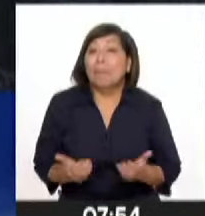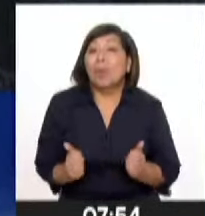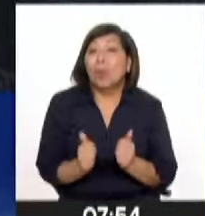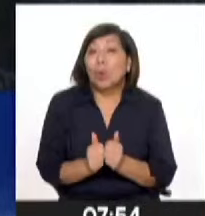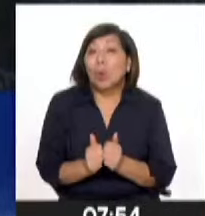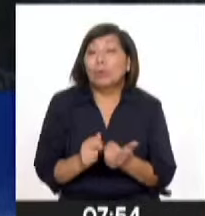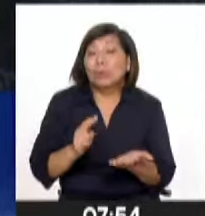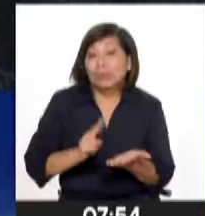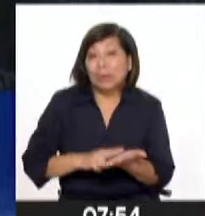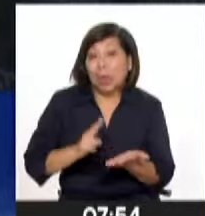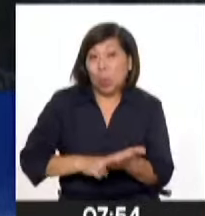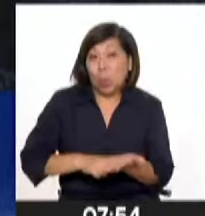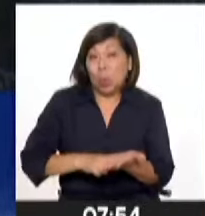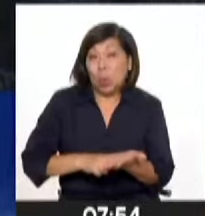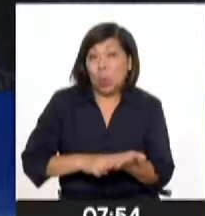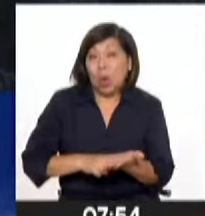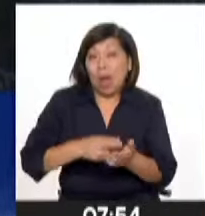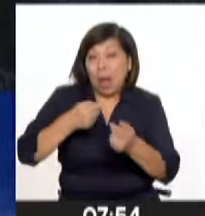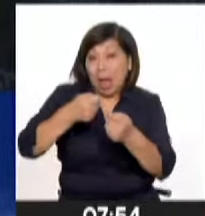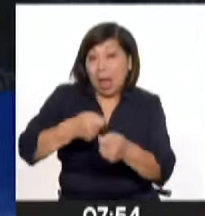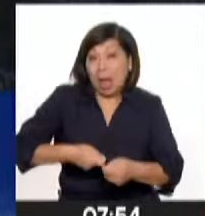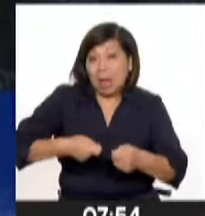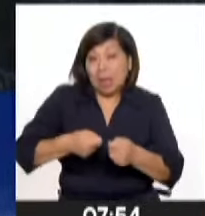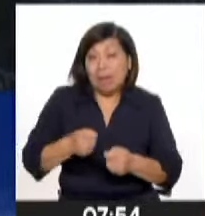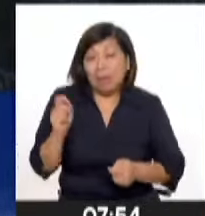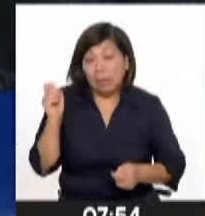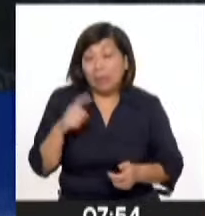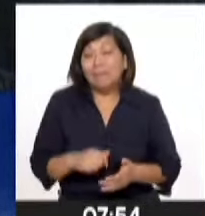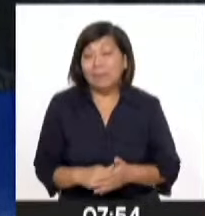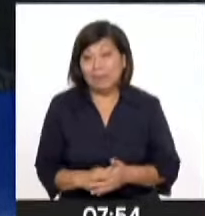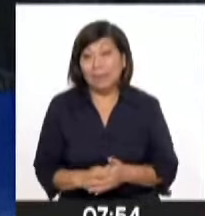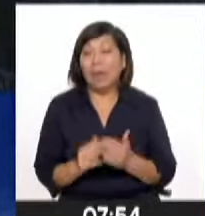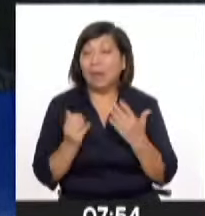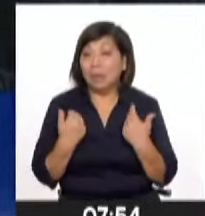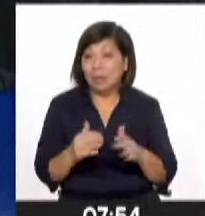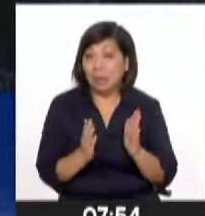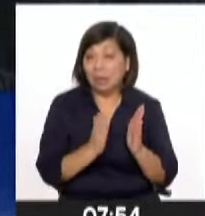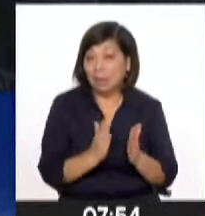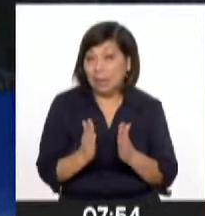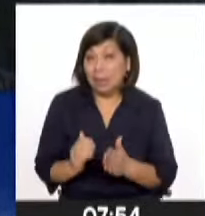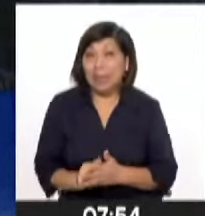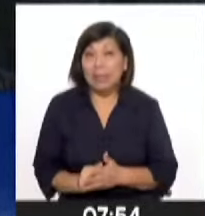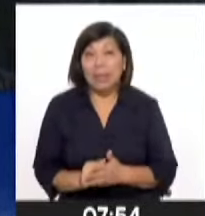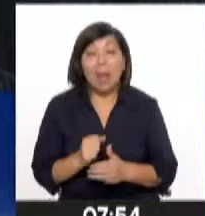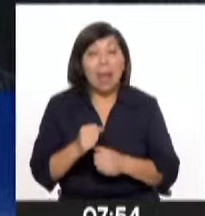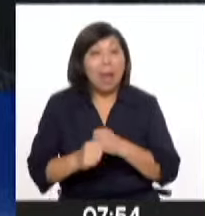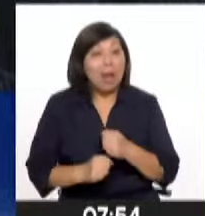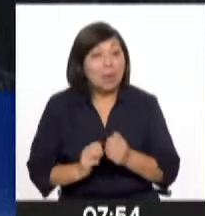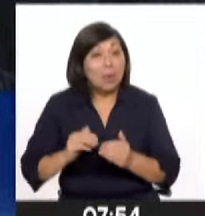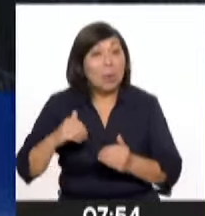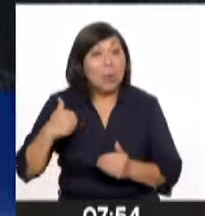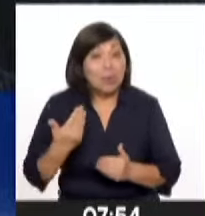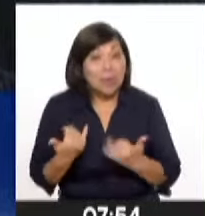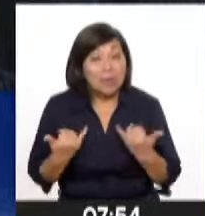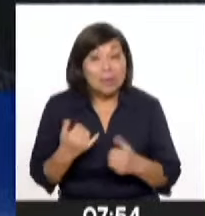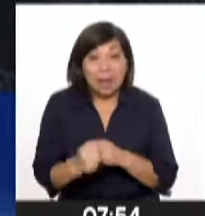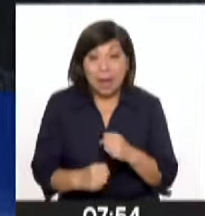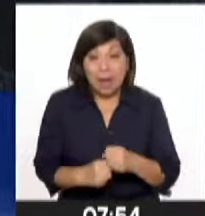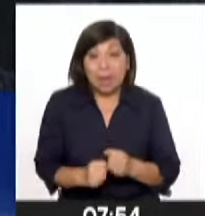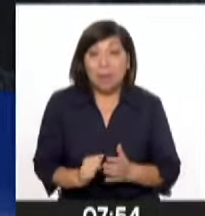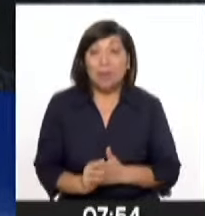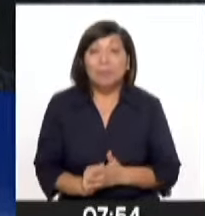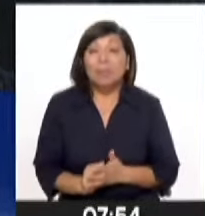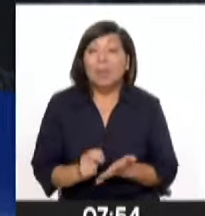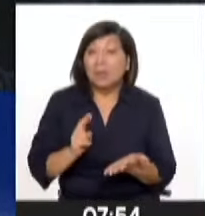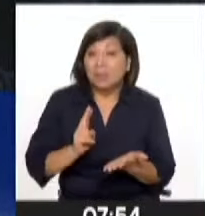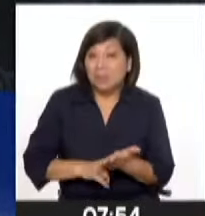con el seguro agrario catastrófico. Y también lo tenemos planificado para el año que sigue y este año. El